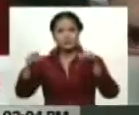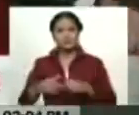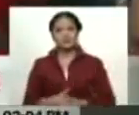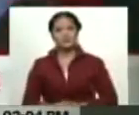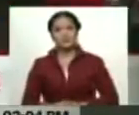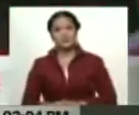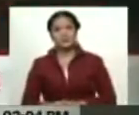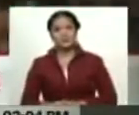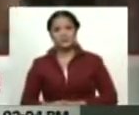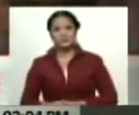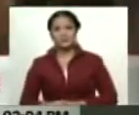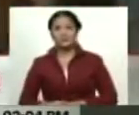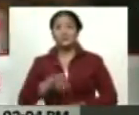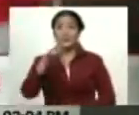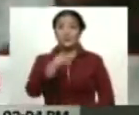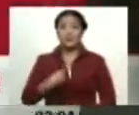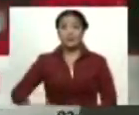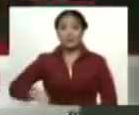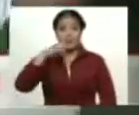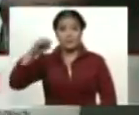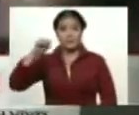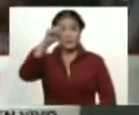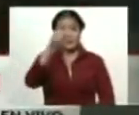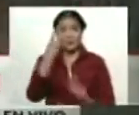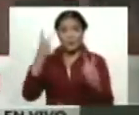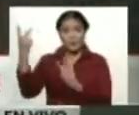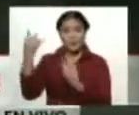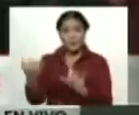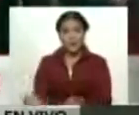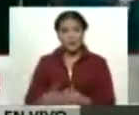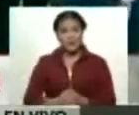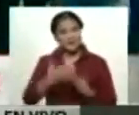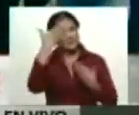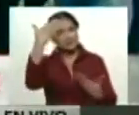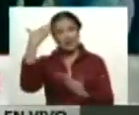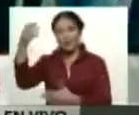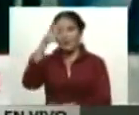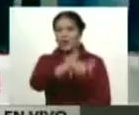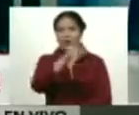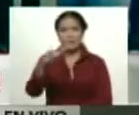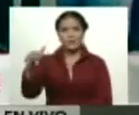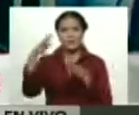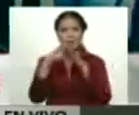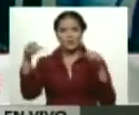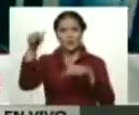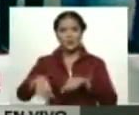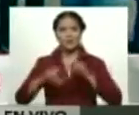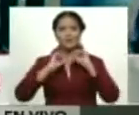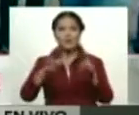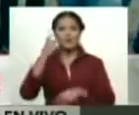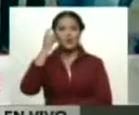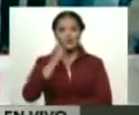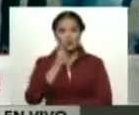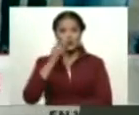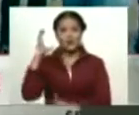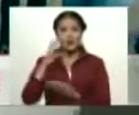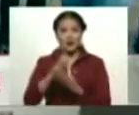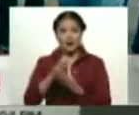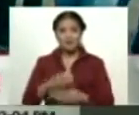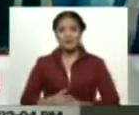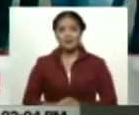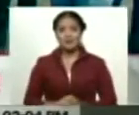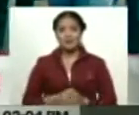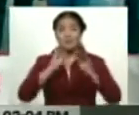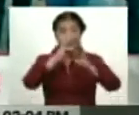sociales. Asimismo, el presidente Nicolás Maduro, quien vemos en este momento saludando a las personas que se encuentran acá en la avenida Sucre de Catia, instó